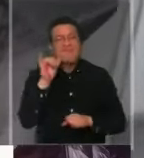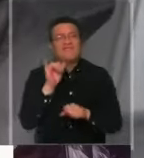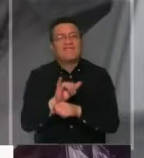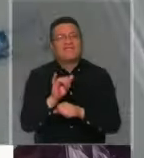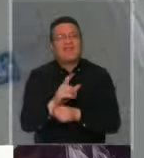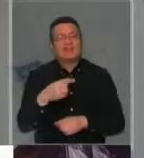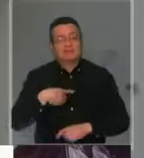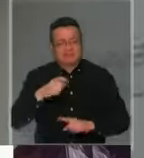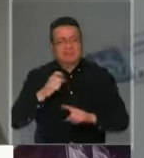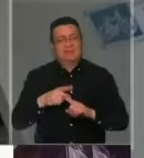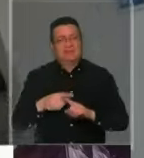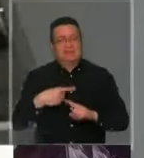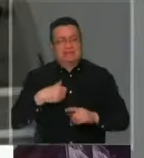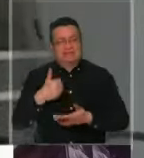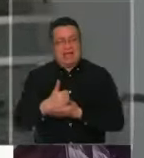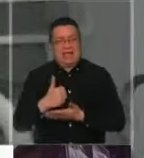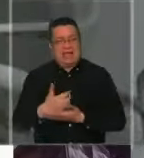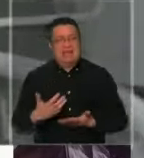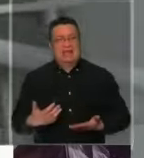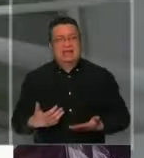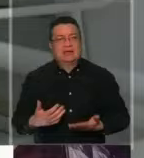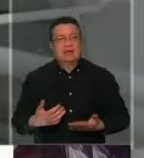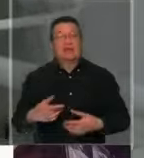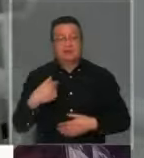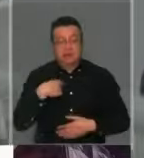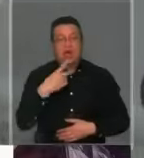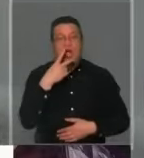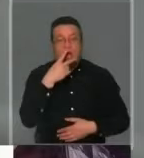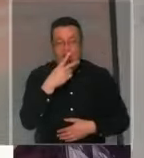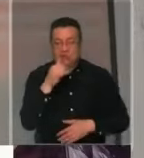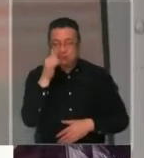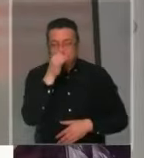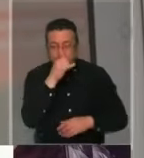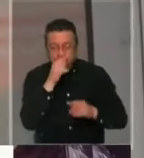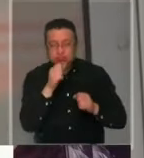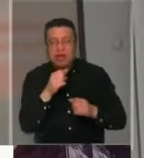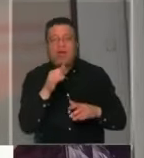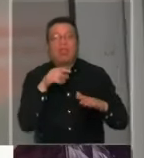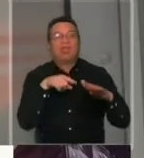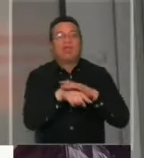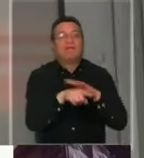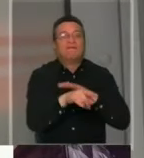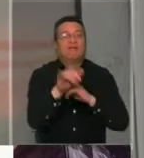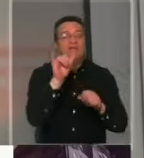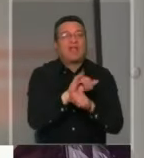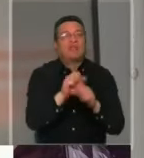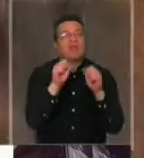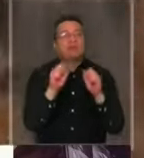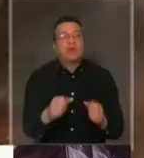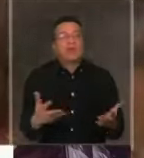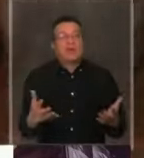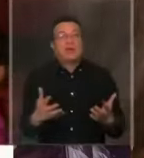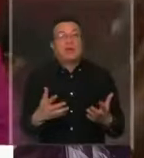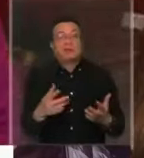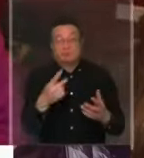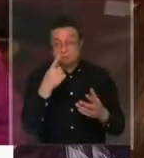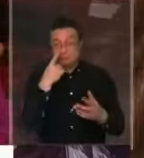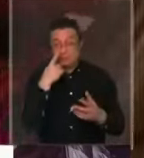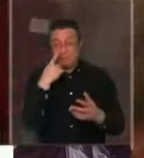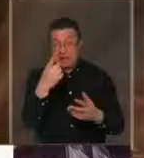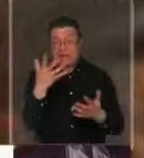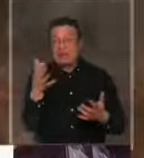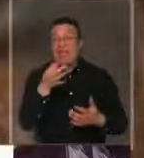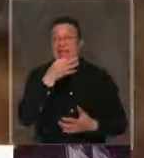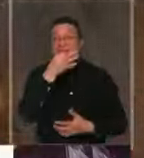fui alcalde. Se reconoce vulnerabilidad en este sistema de activación de claves. Ponga atención a lo que indica